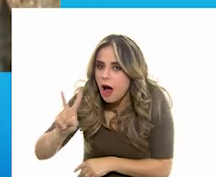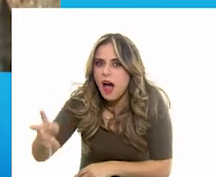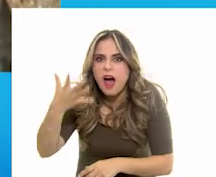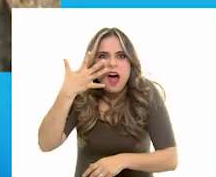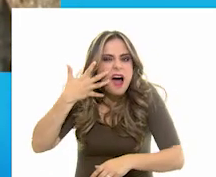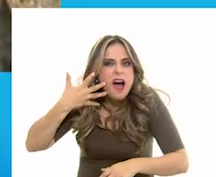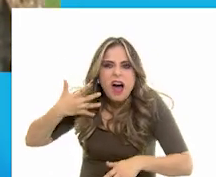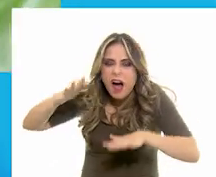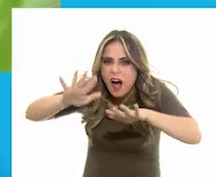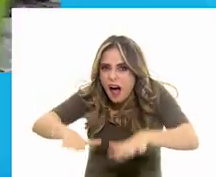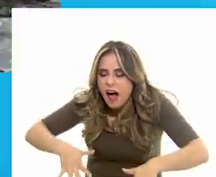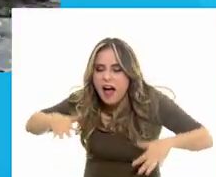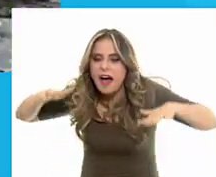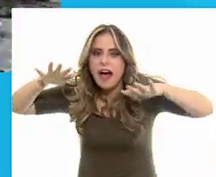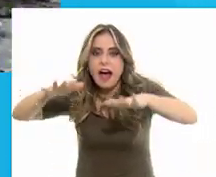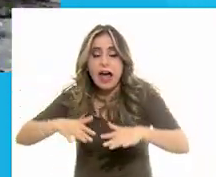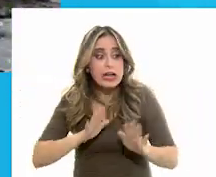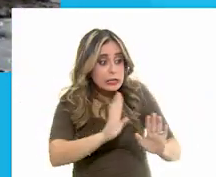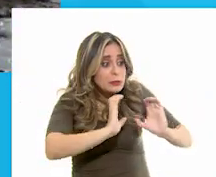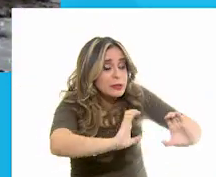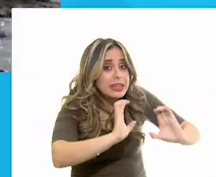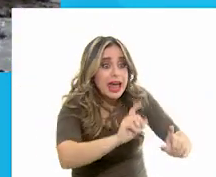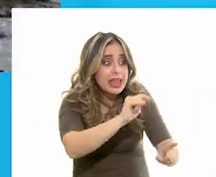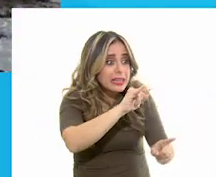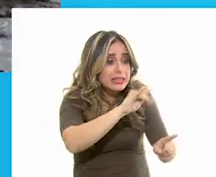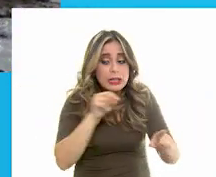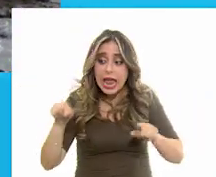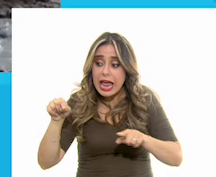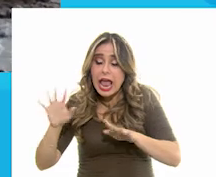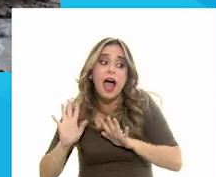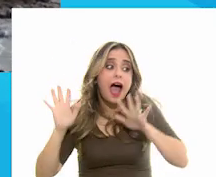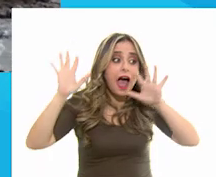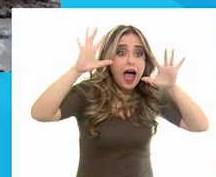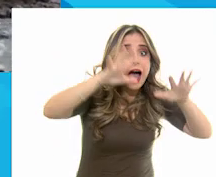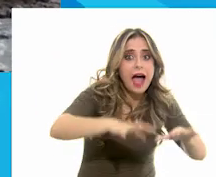Mucho cuidado, Tito, no vaya a saltar. Saluda una